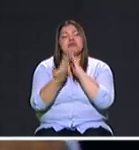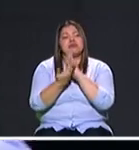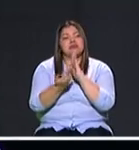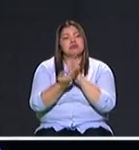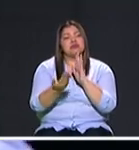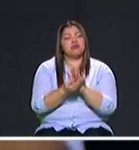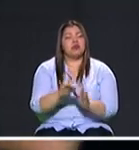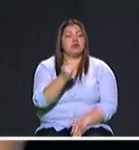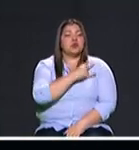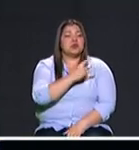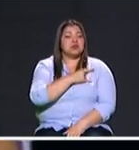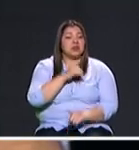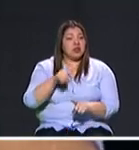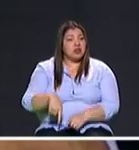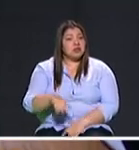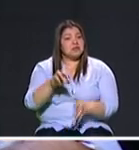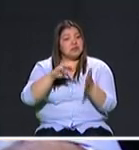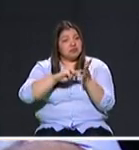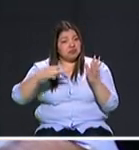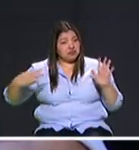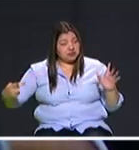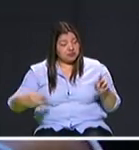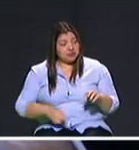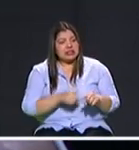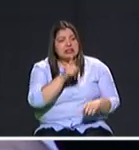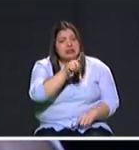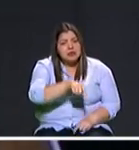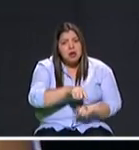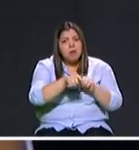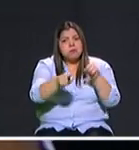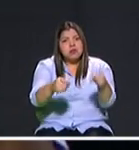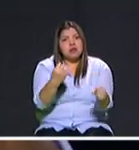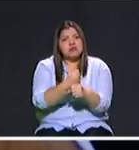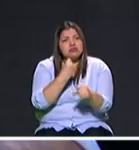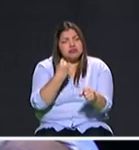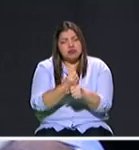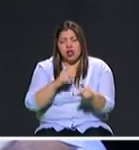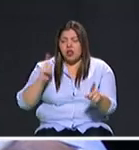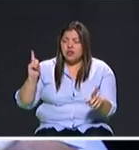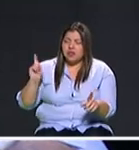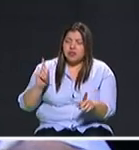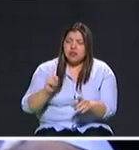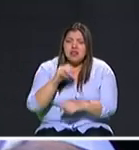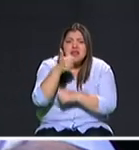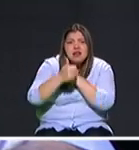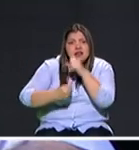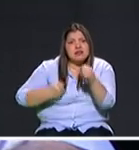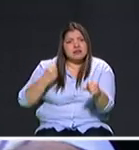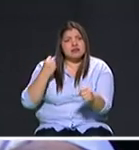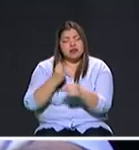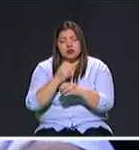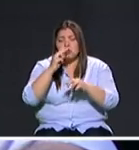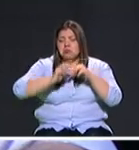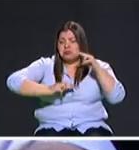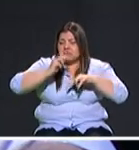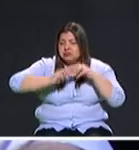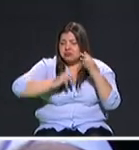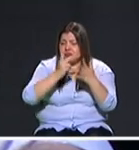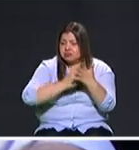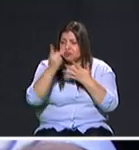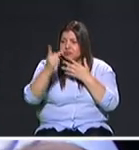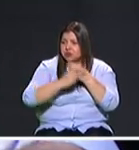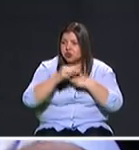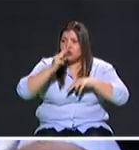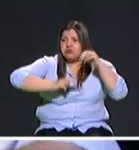y el empleo el tema de la construcción hace 10 años el 82 por ciento de los proyectos inmobiliarios estaban en medellín